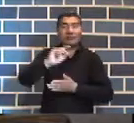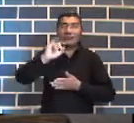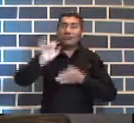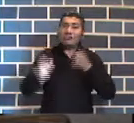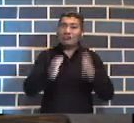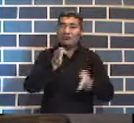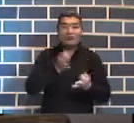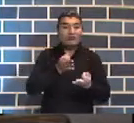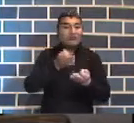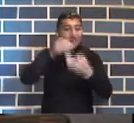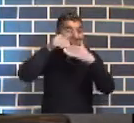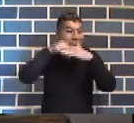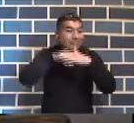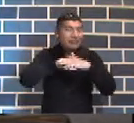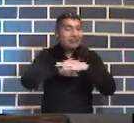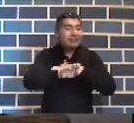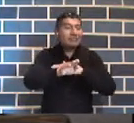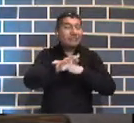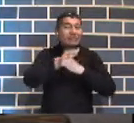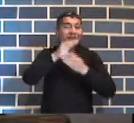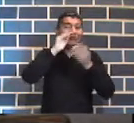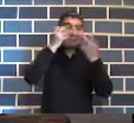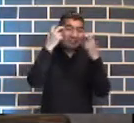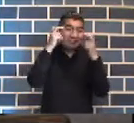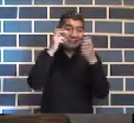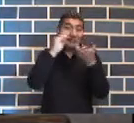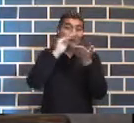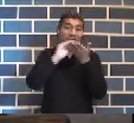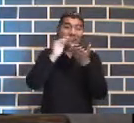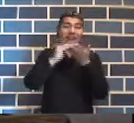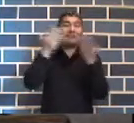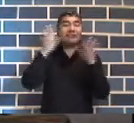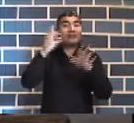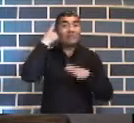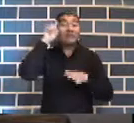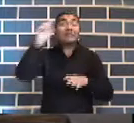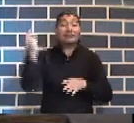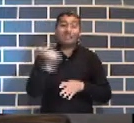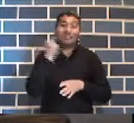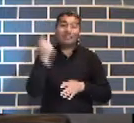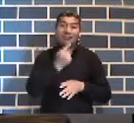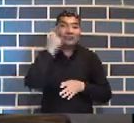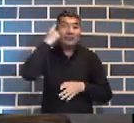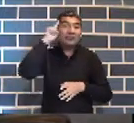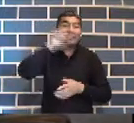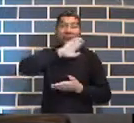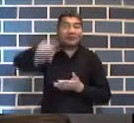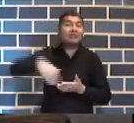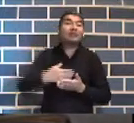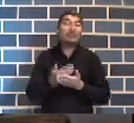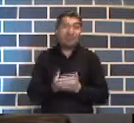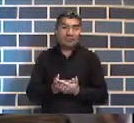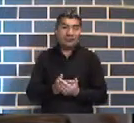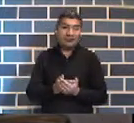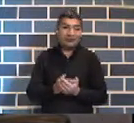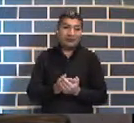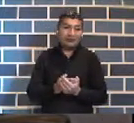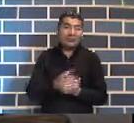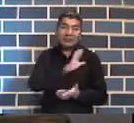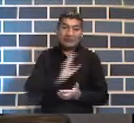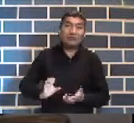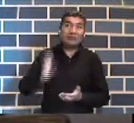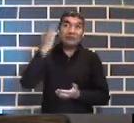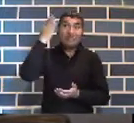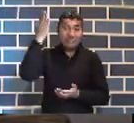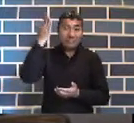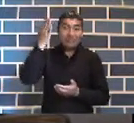para introducir la misericordia del perdón una vez para siempre y para todos a cristo mismo